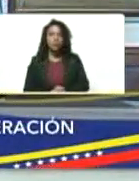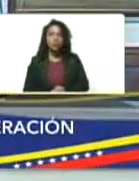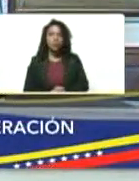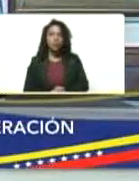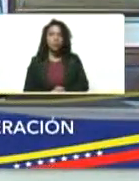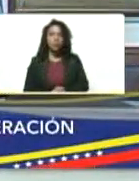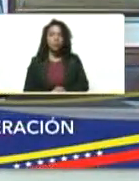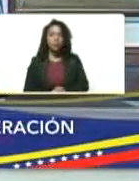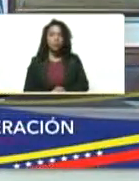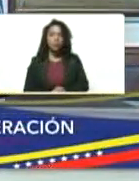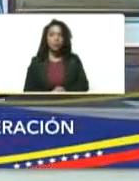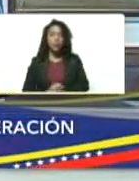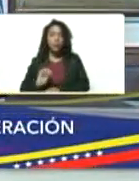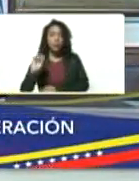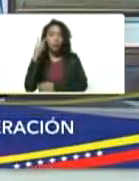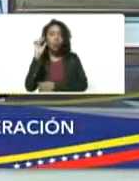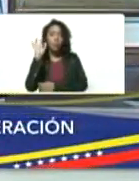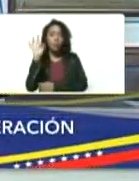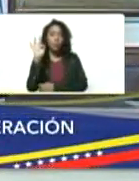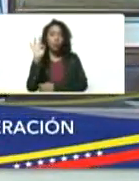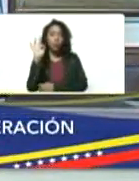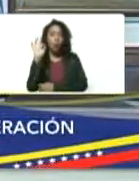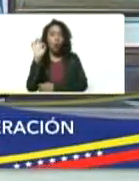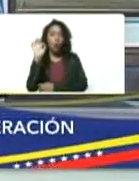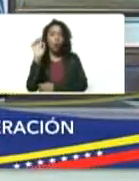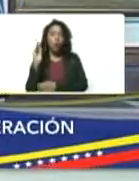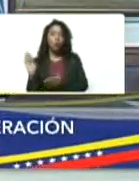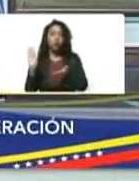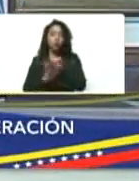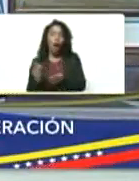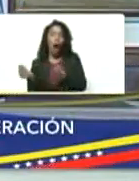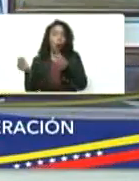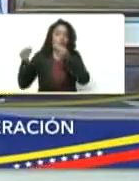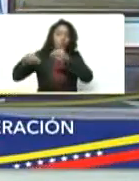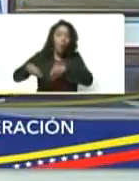el segundo punto sobre el que podemos de acuerdo